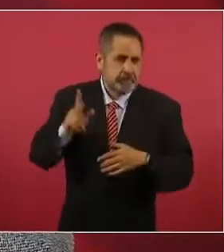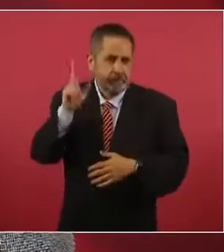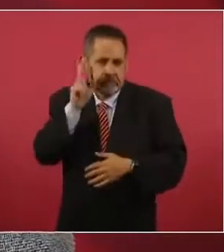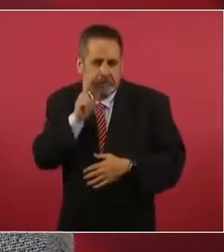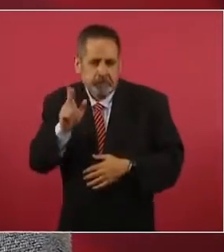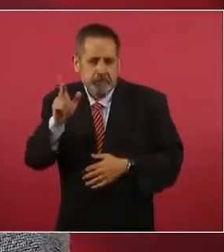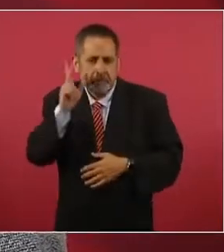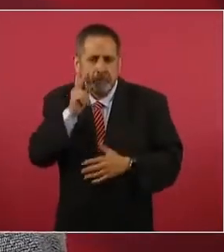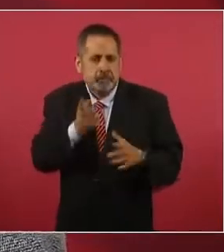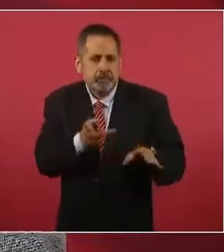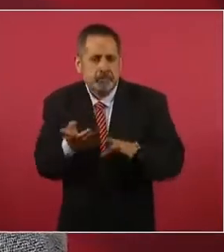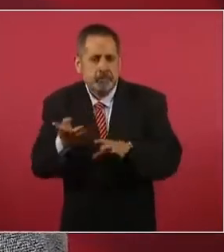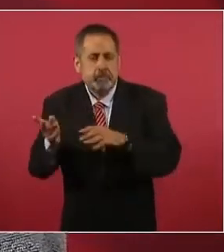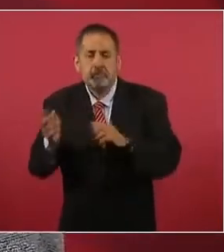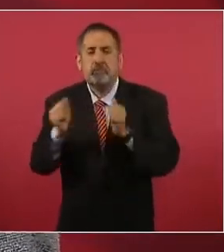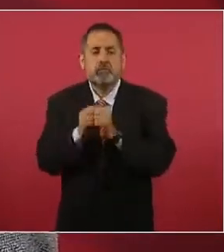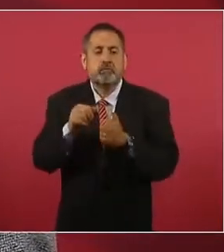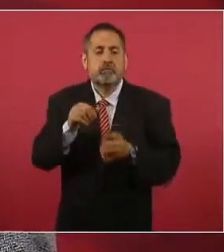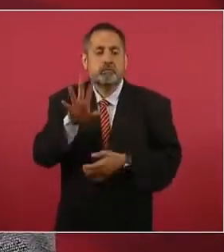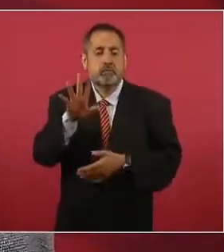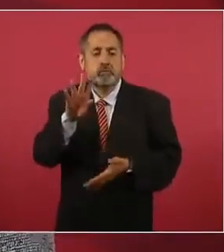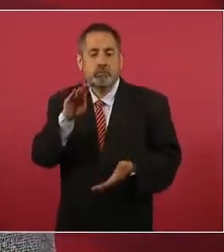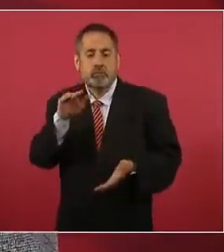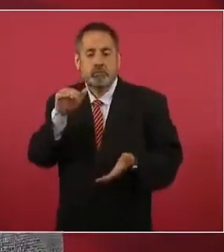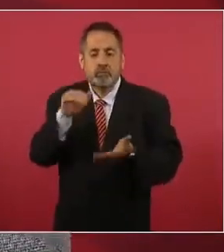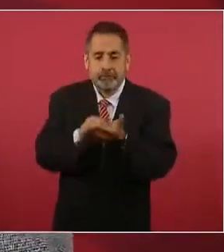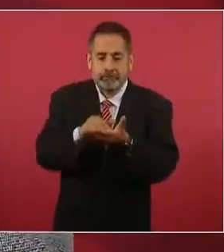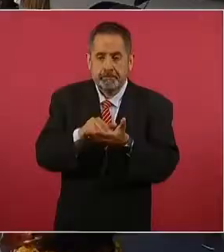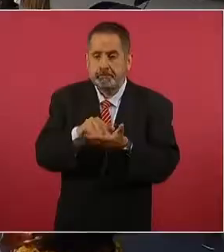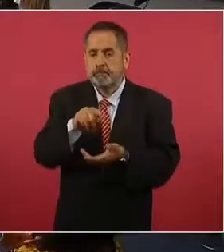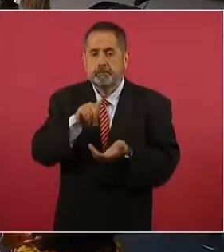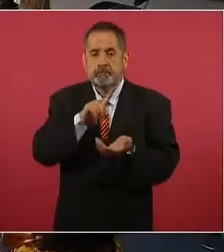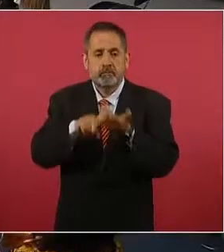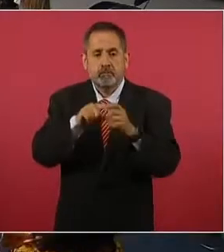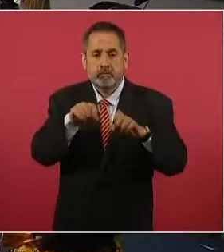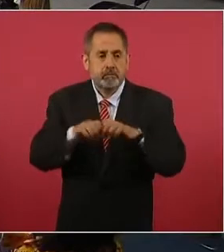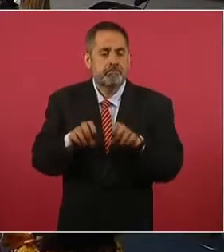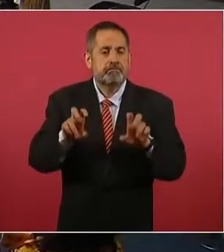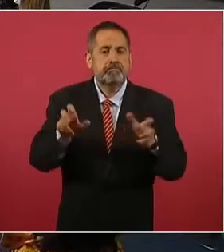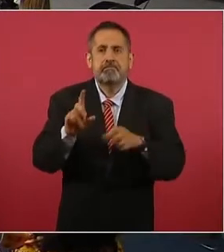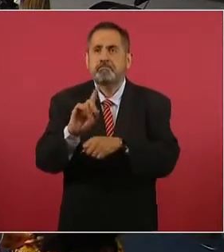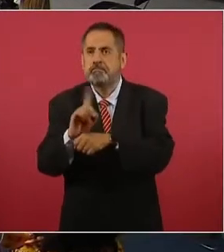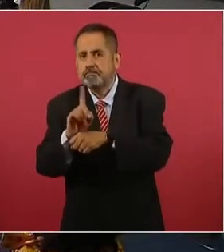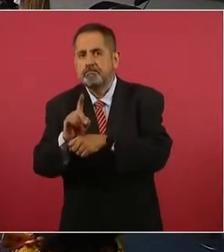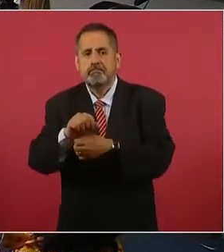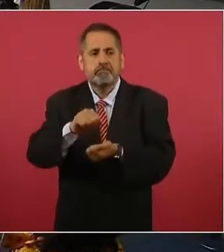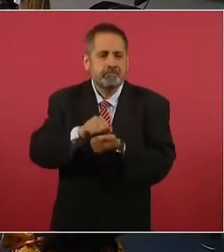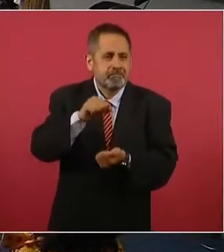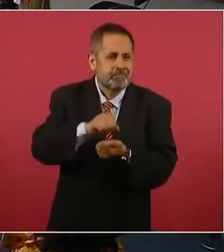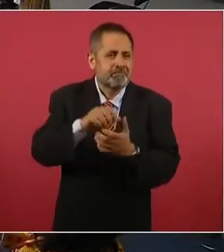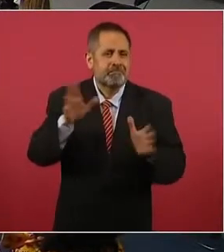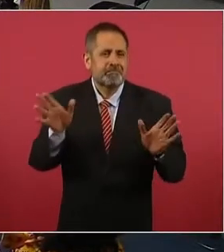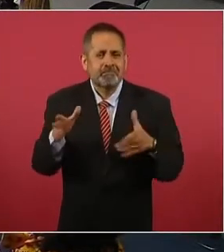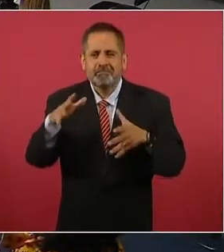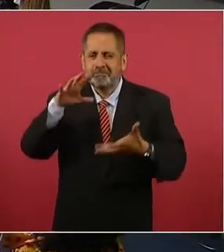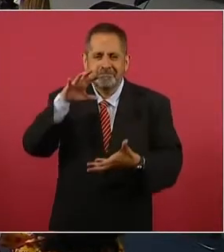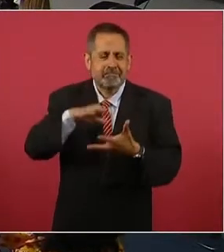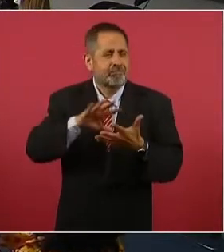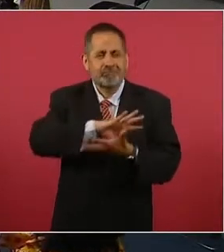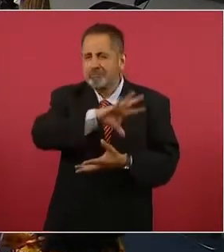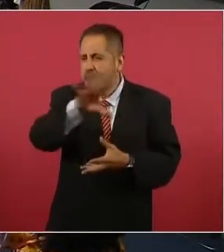y arranques de más de 90,000 equipos. Equipos son válvulas, bombas, reactores, compresores,